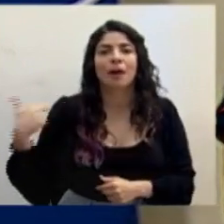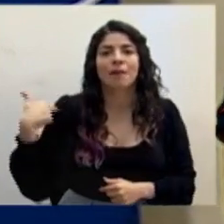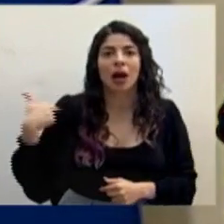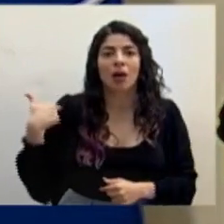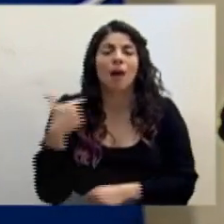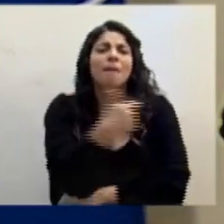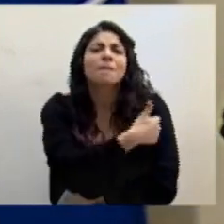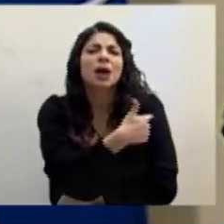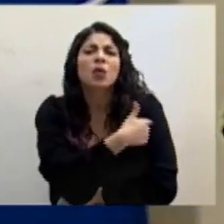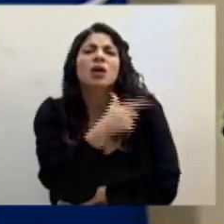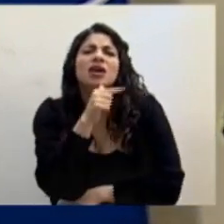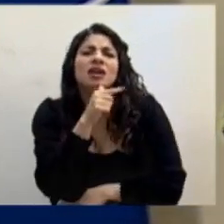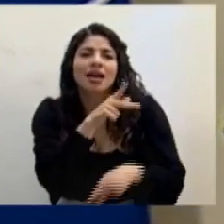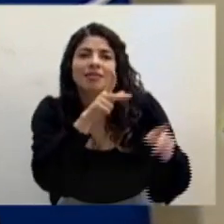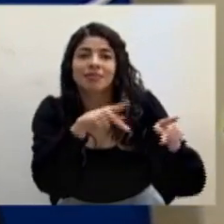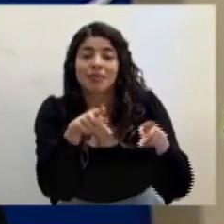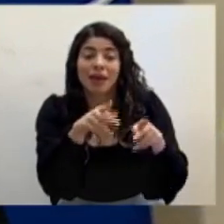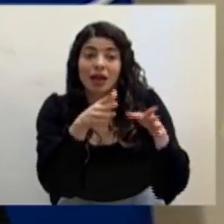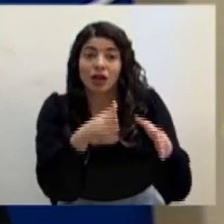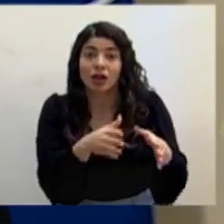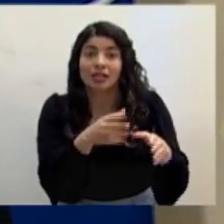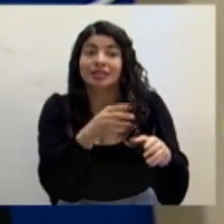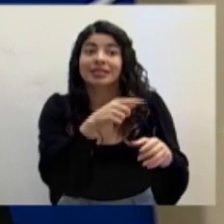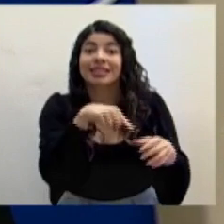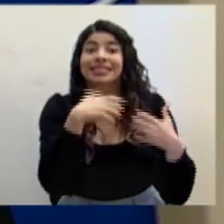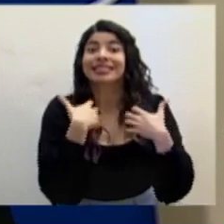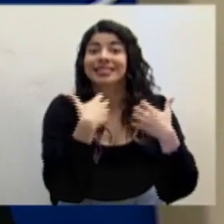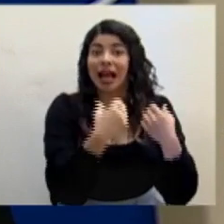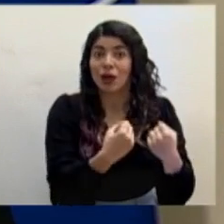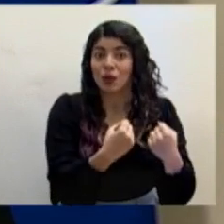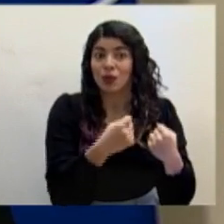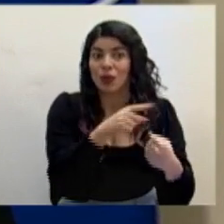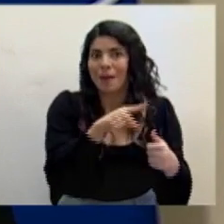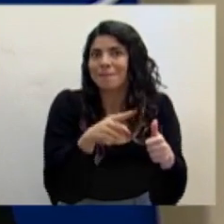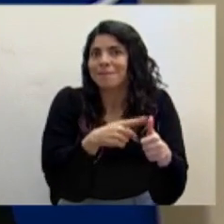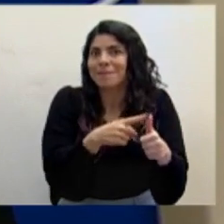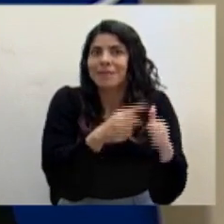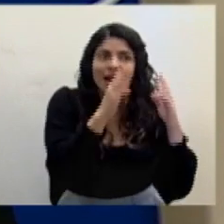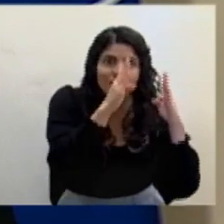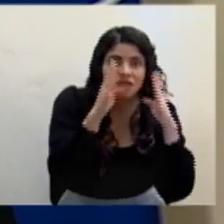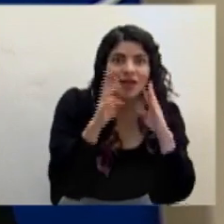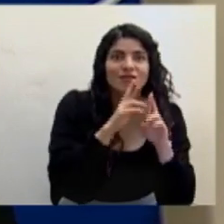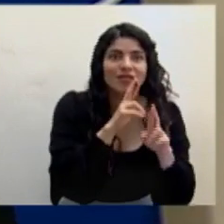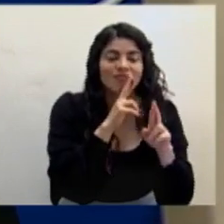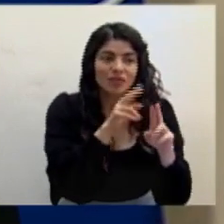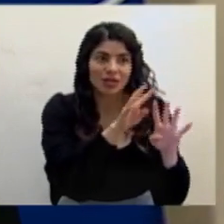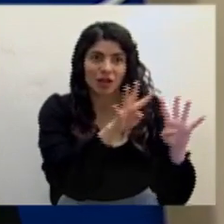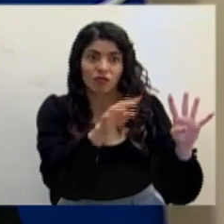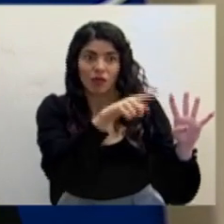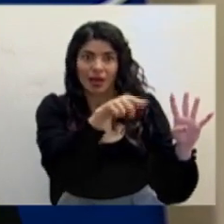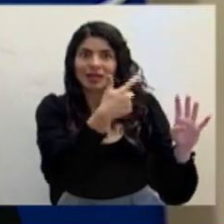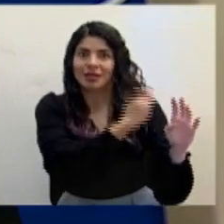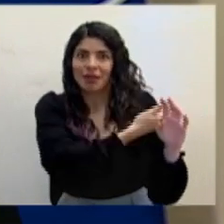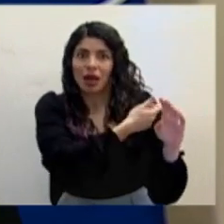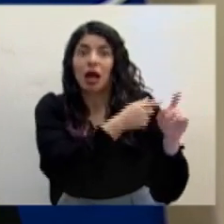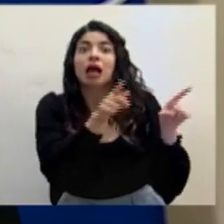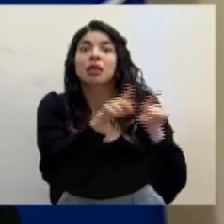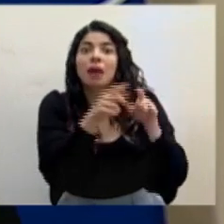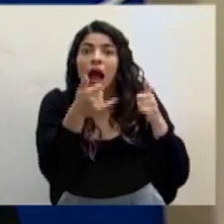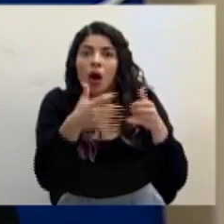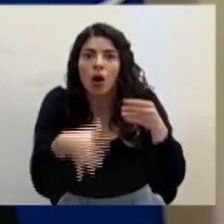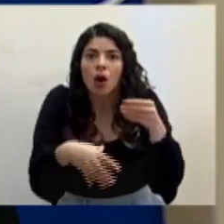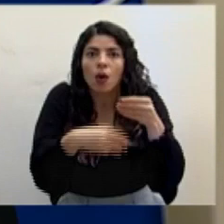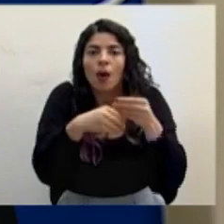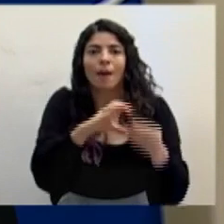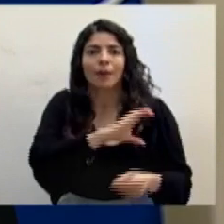personal adicional al personal sanitario que está en la primera línea de respuesta e incluye al personal de la fuerza